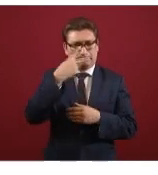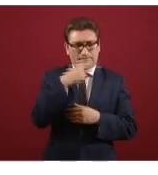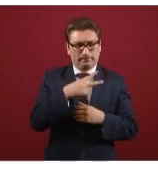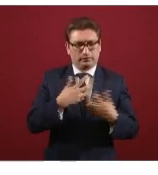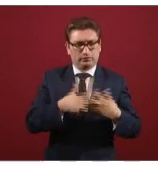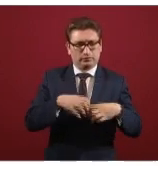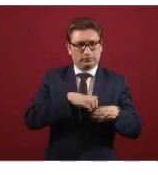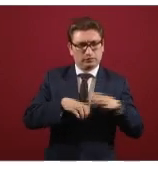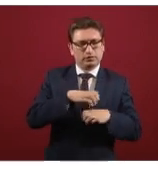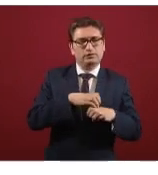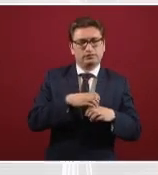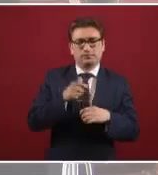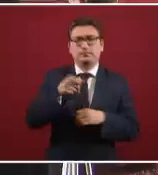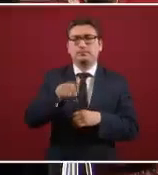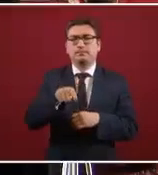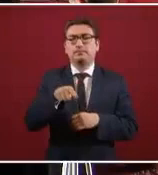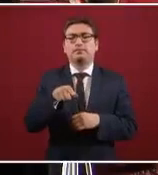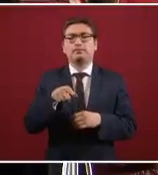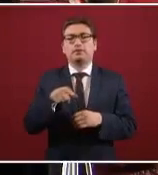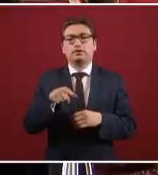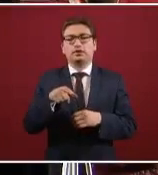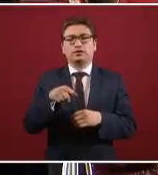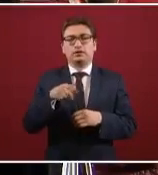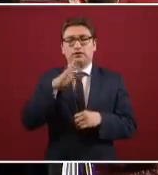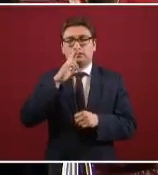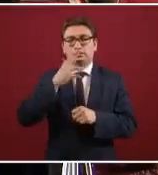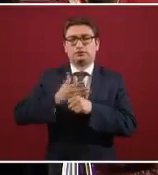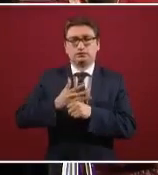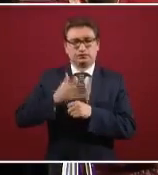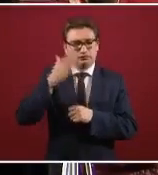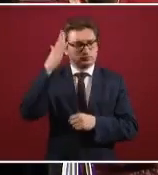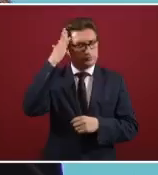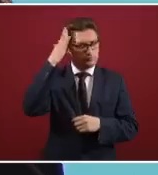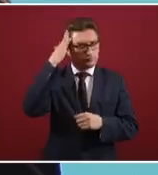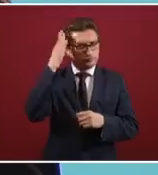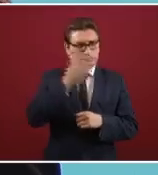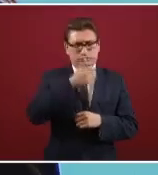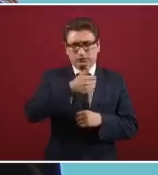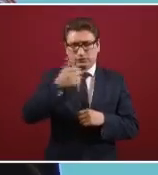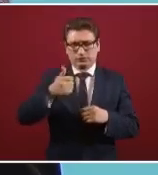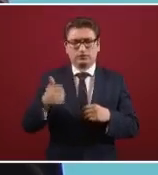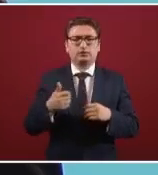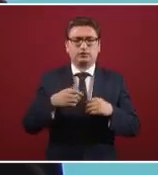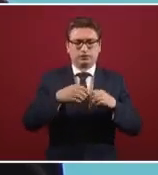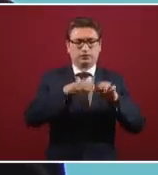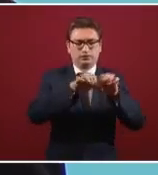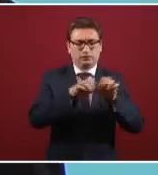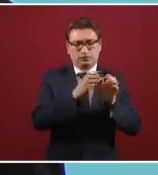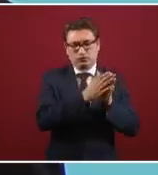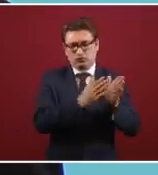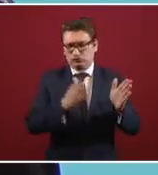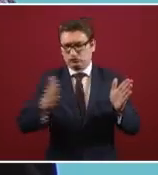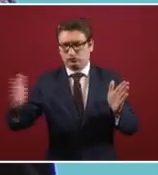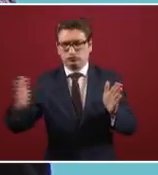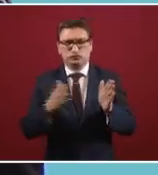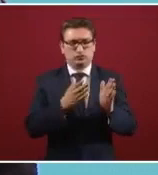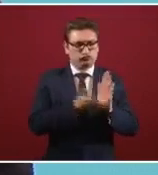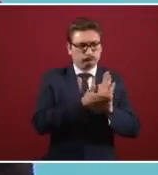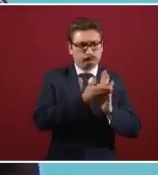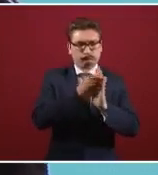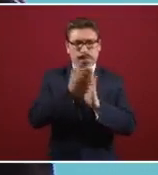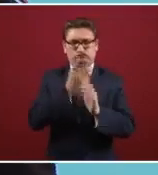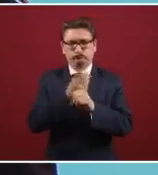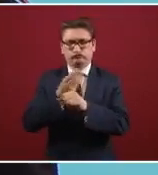pero cabe señalar que los responsables de cada equipo de cada fase y de cada paquete